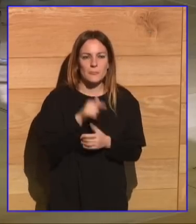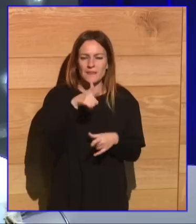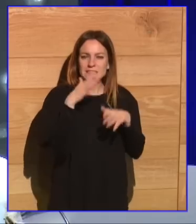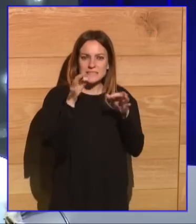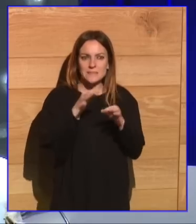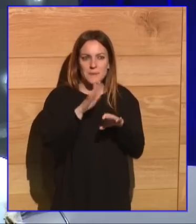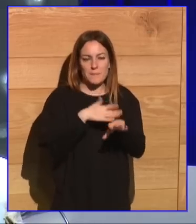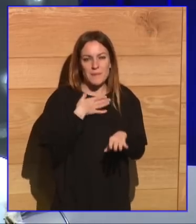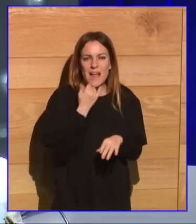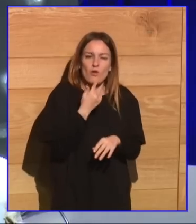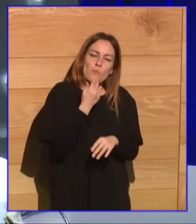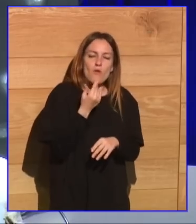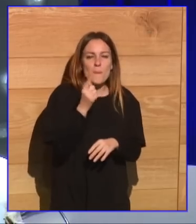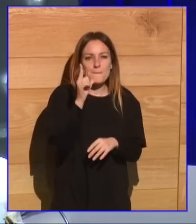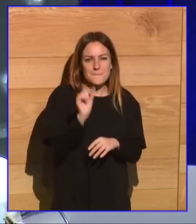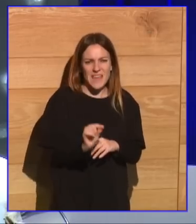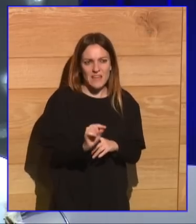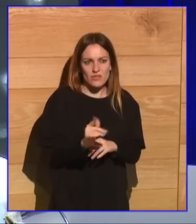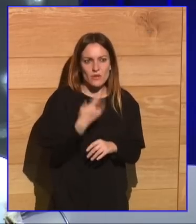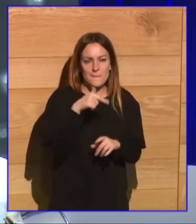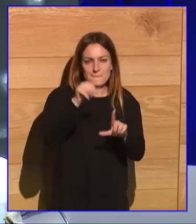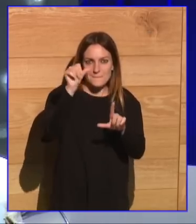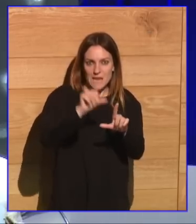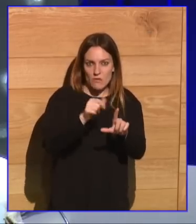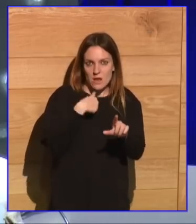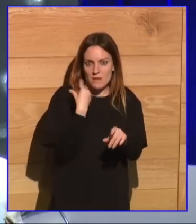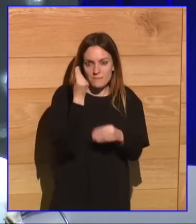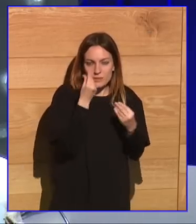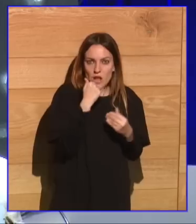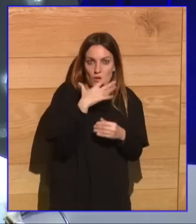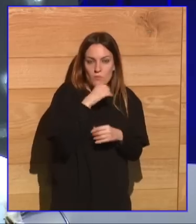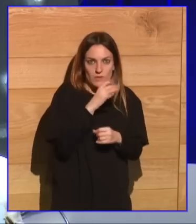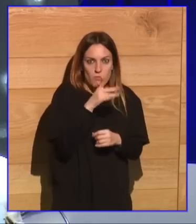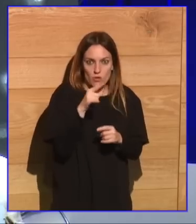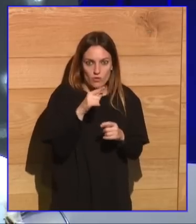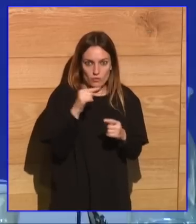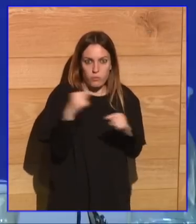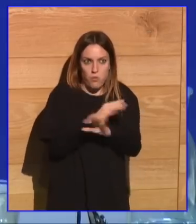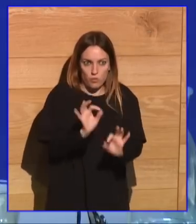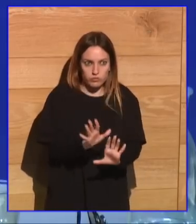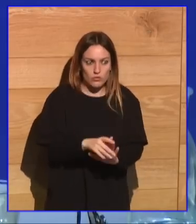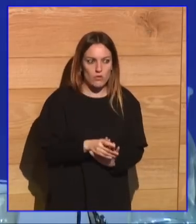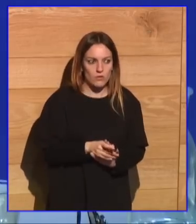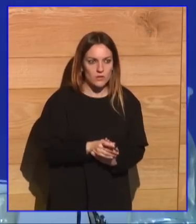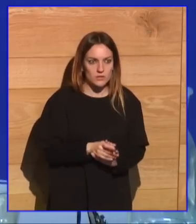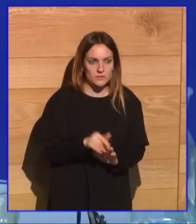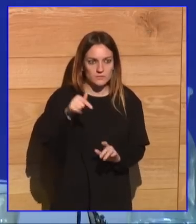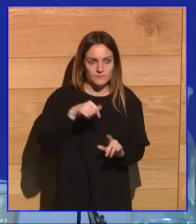un pelín barato en una película que me parece que destaca precisamente por lo contrario. La película fue